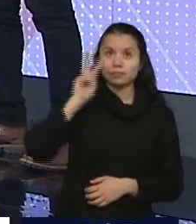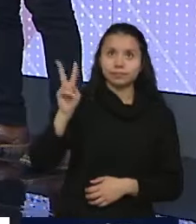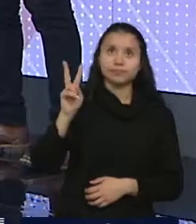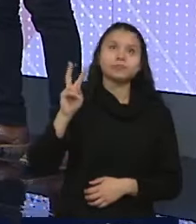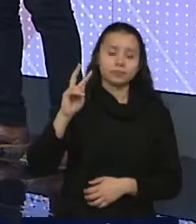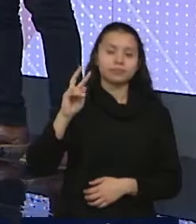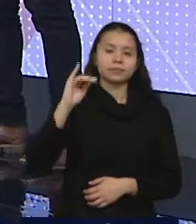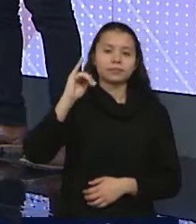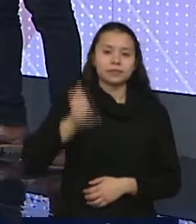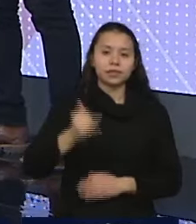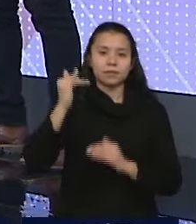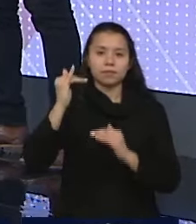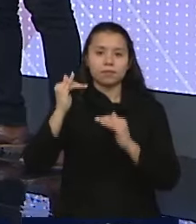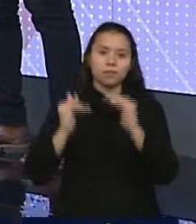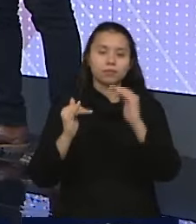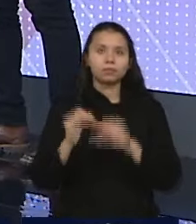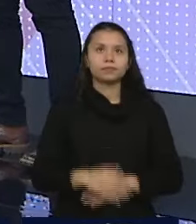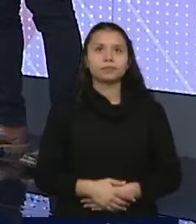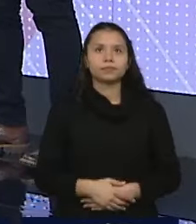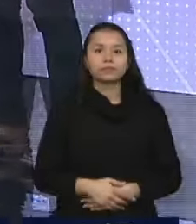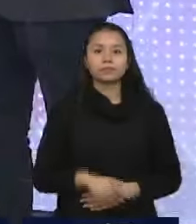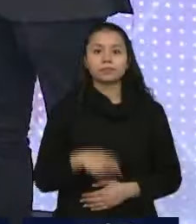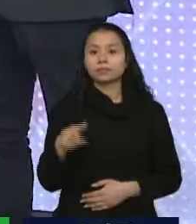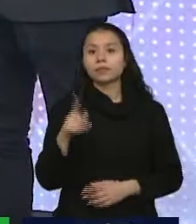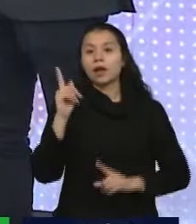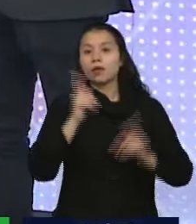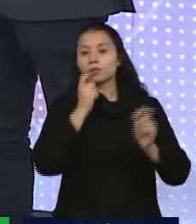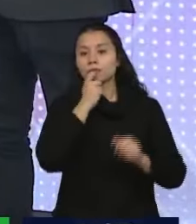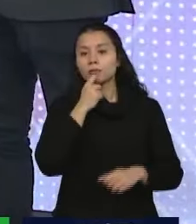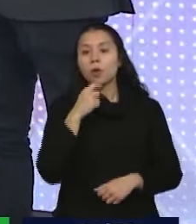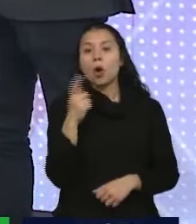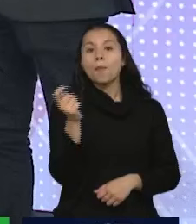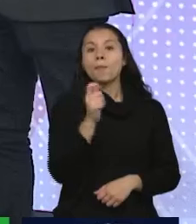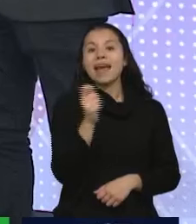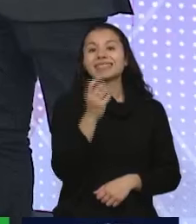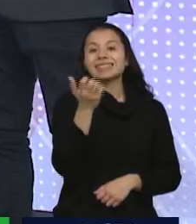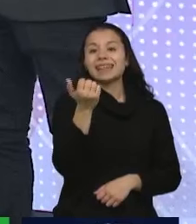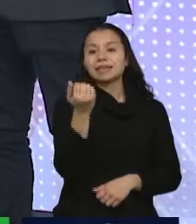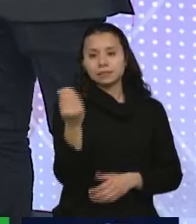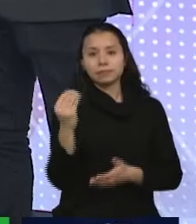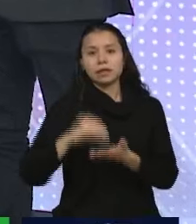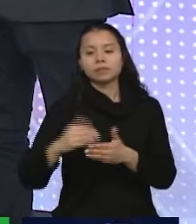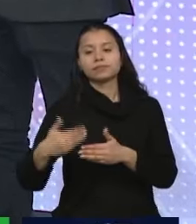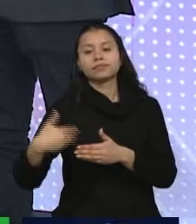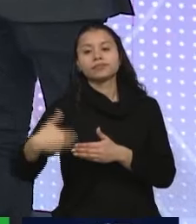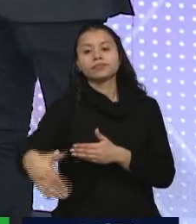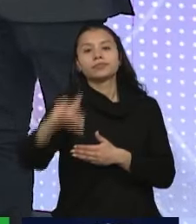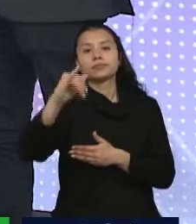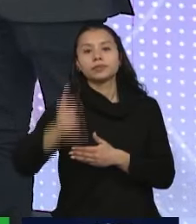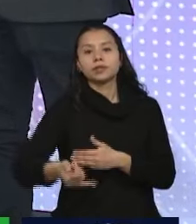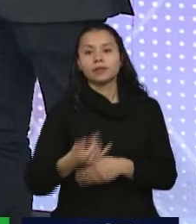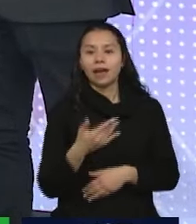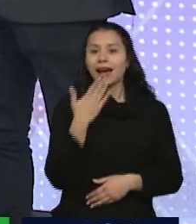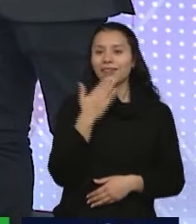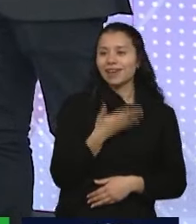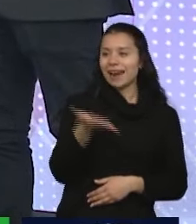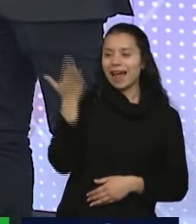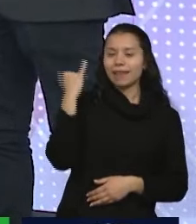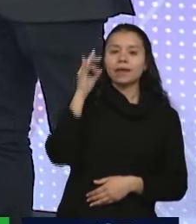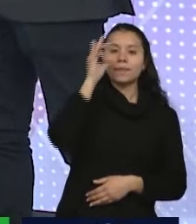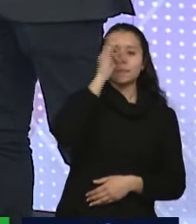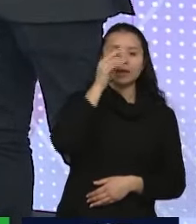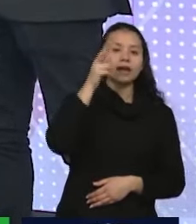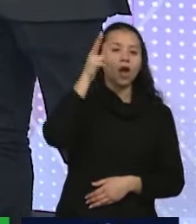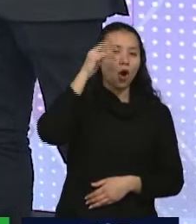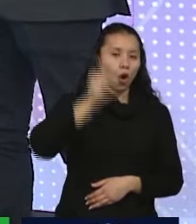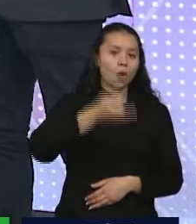Bueno, ¿cuántos le dan 6 meses más a Javier Milei? En abril era el 20,87%, también